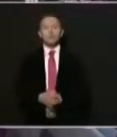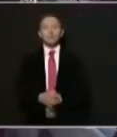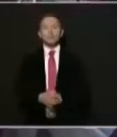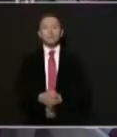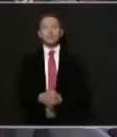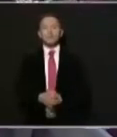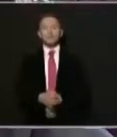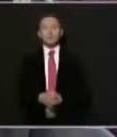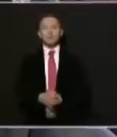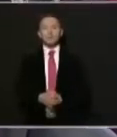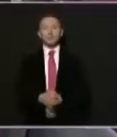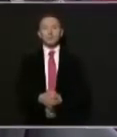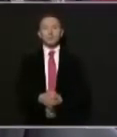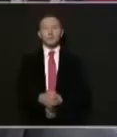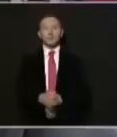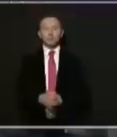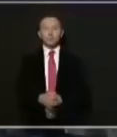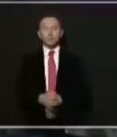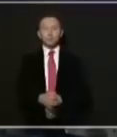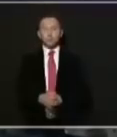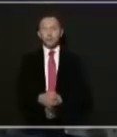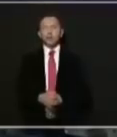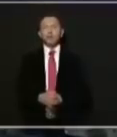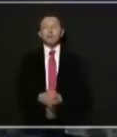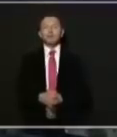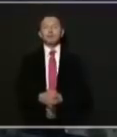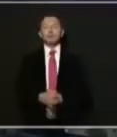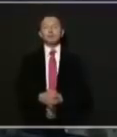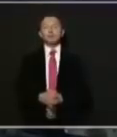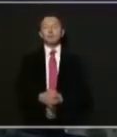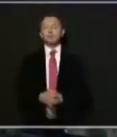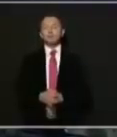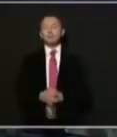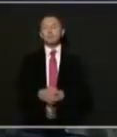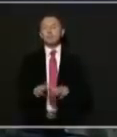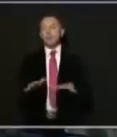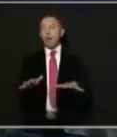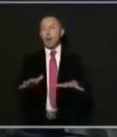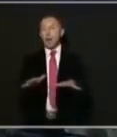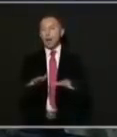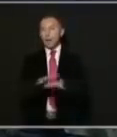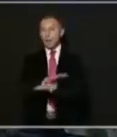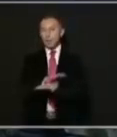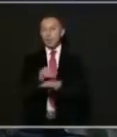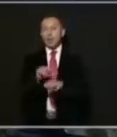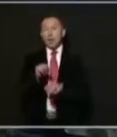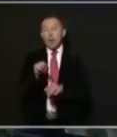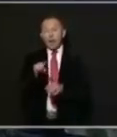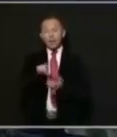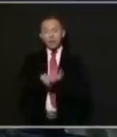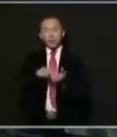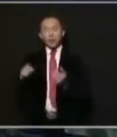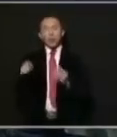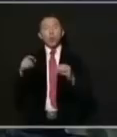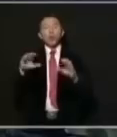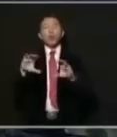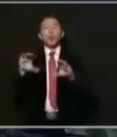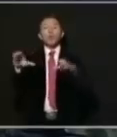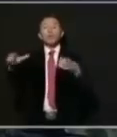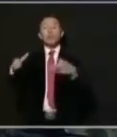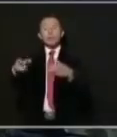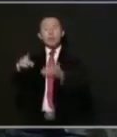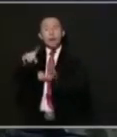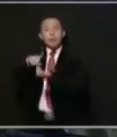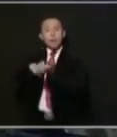transferirá, es decir, se trasladará a las comunidades mineras